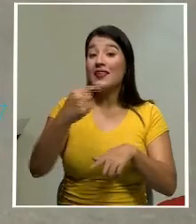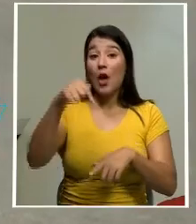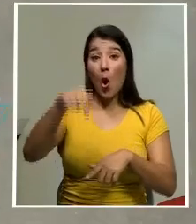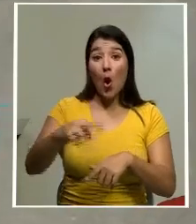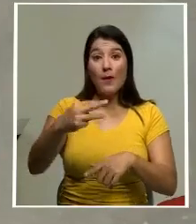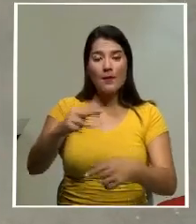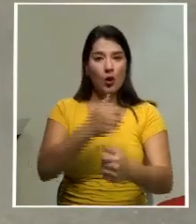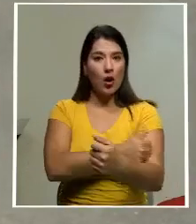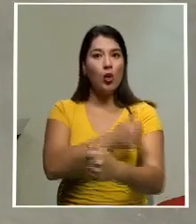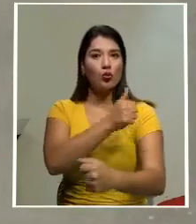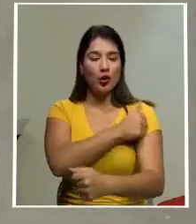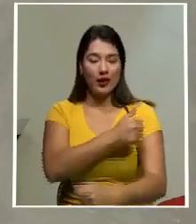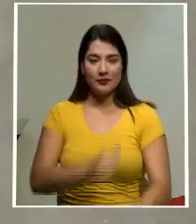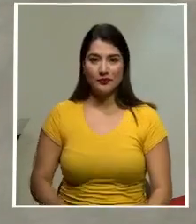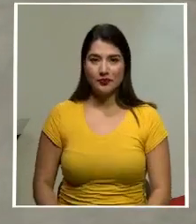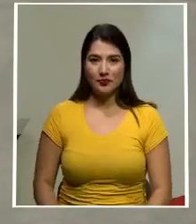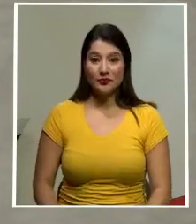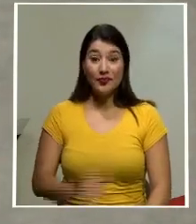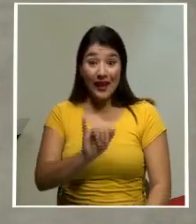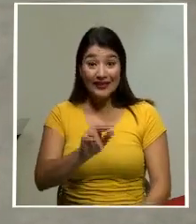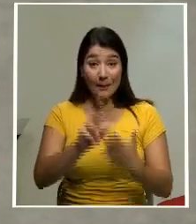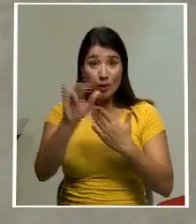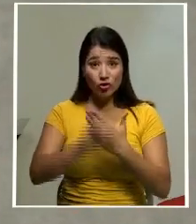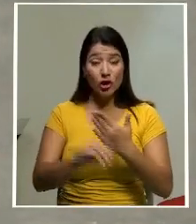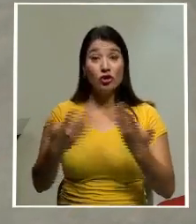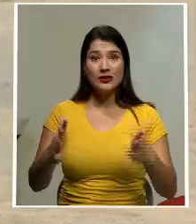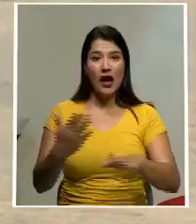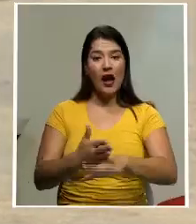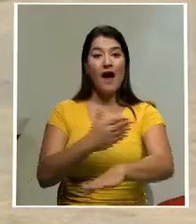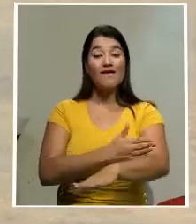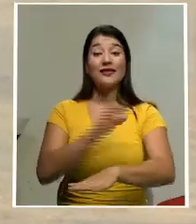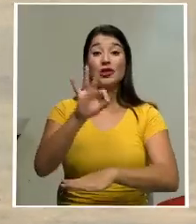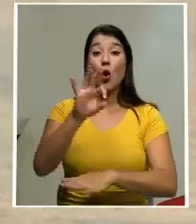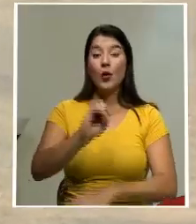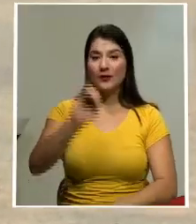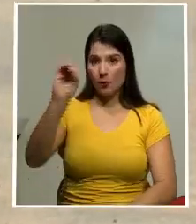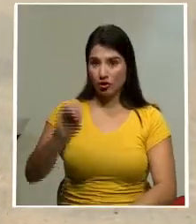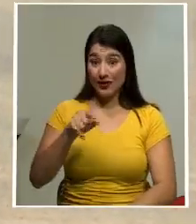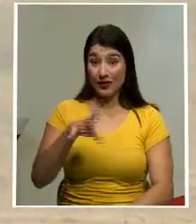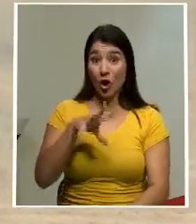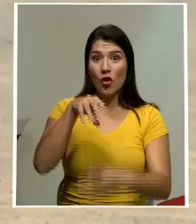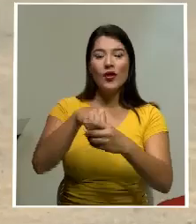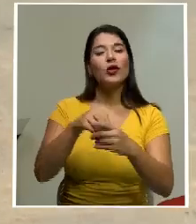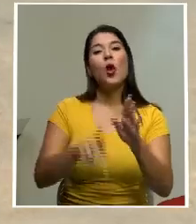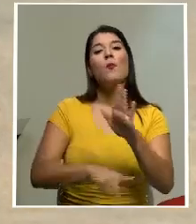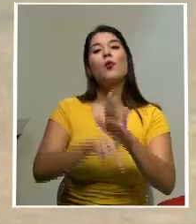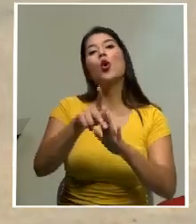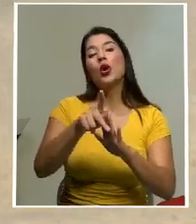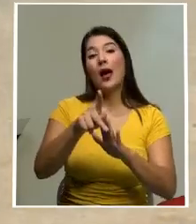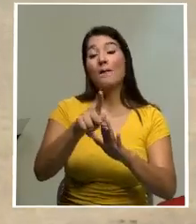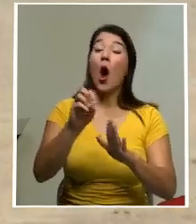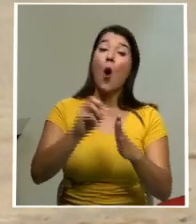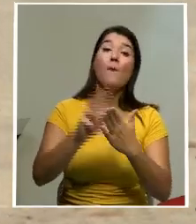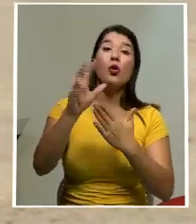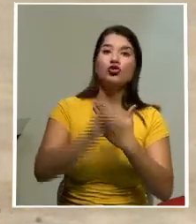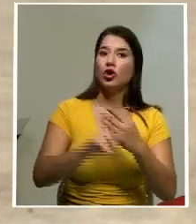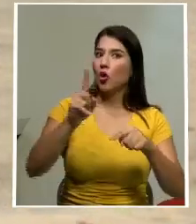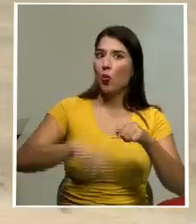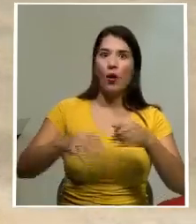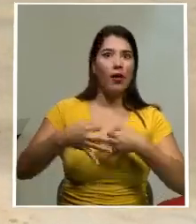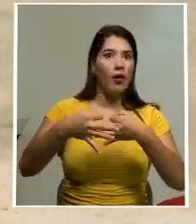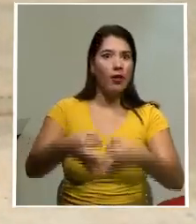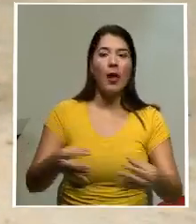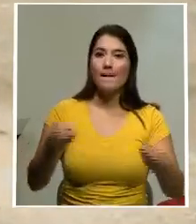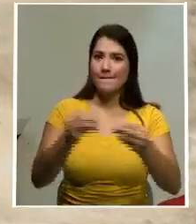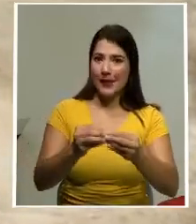una inspección de las obras. Esta obra tiene un avance del 90% y forma parte del programa de obras impostergables OBIS de la